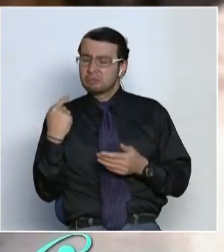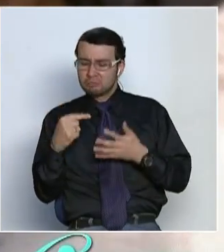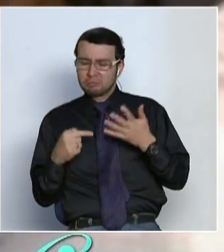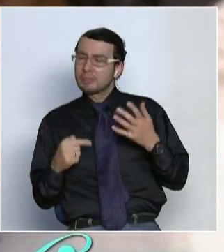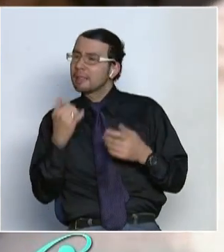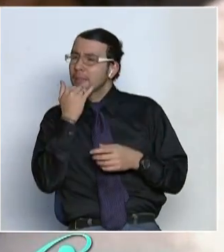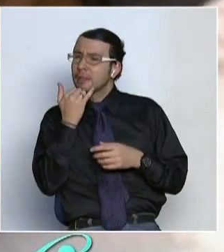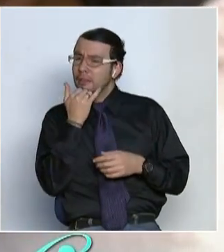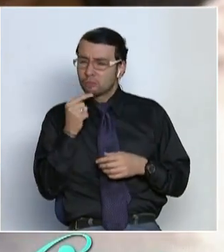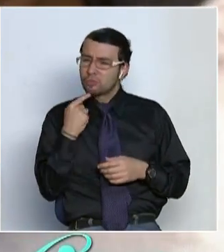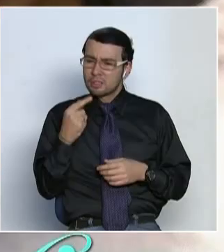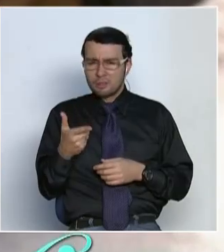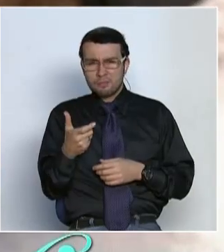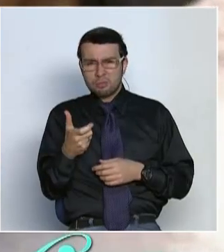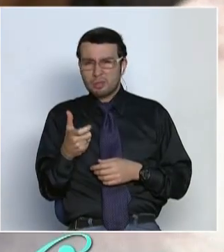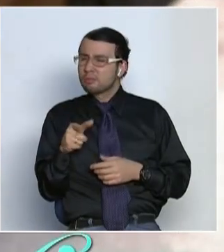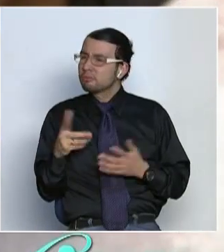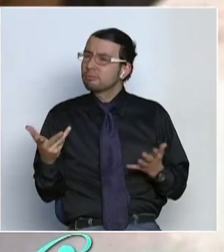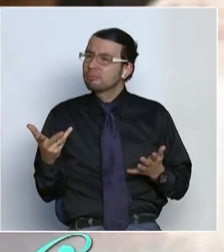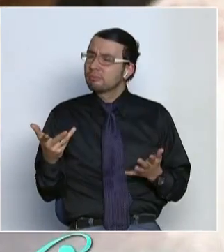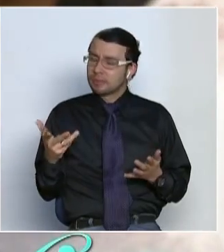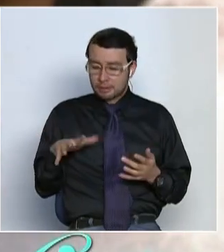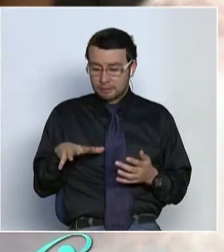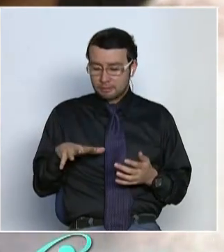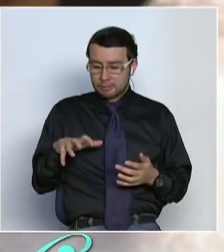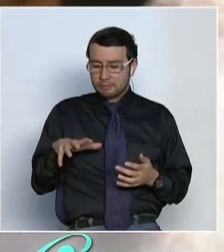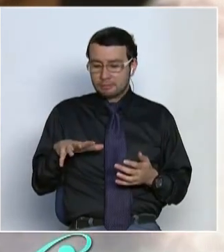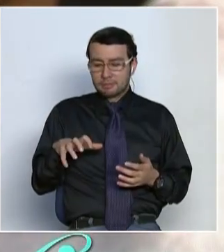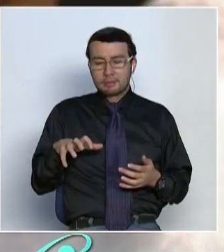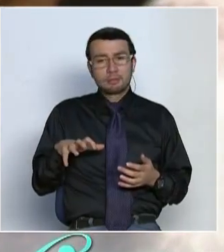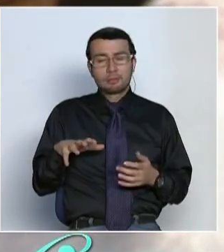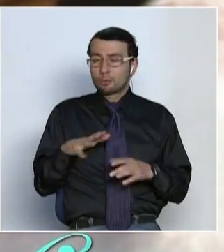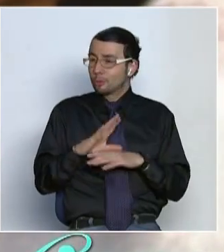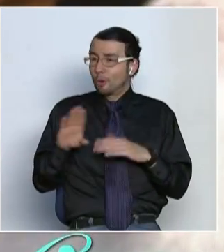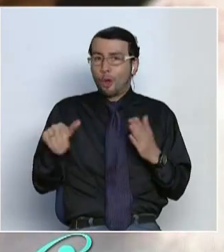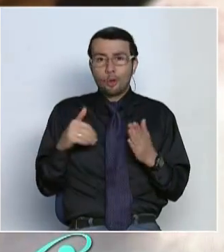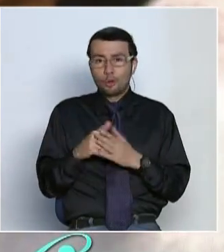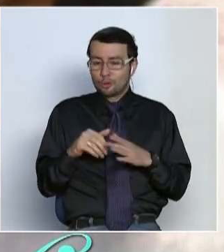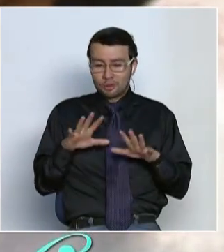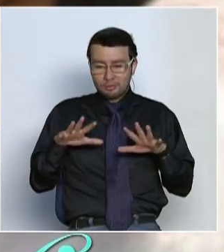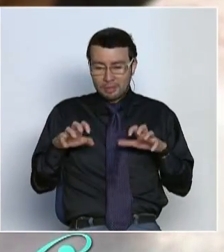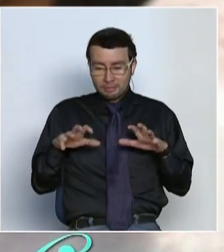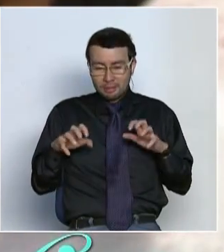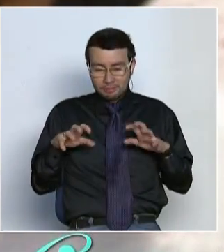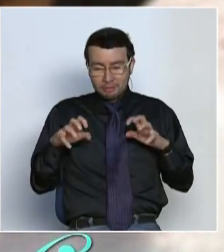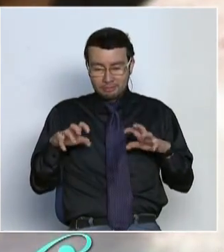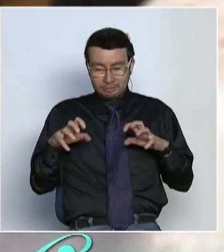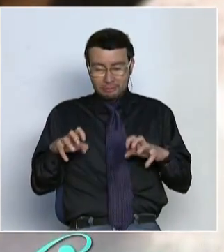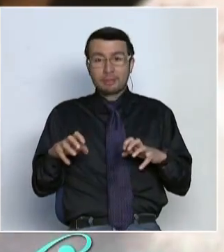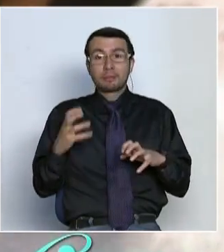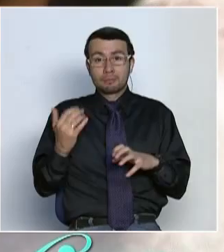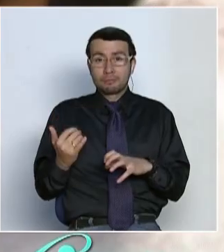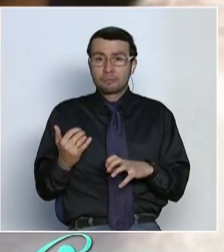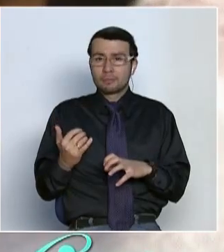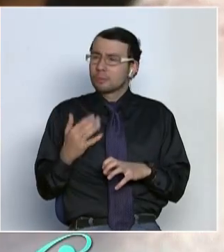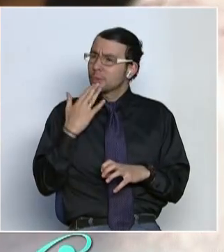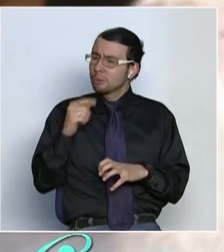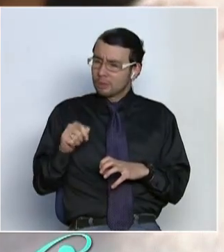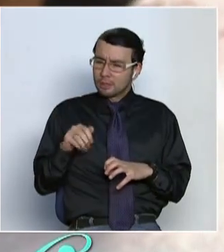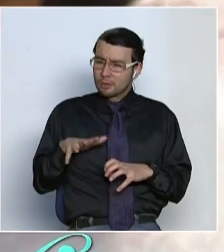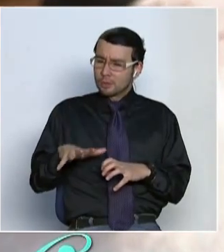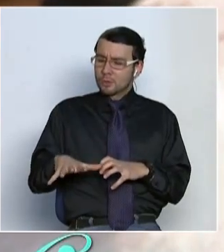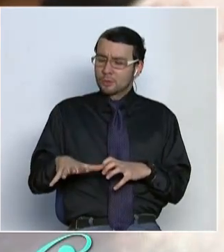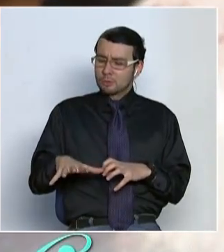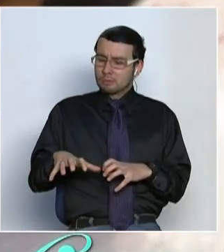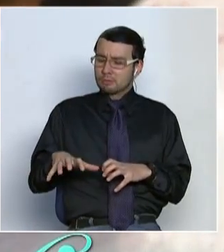le pasaba cuando decía que eran gatillo. ¿Le brincaba? Sí, me brincaba. ¿Cuáles? Todos. Ahora últimamente todos. Usted los tira y le